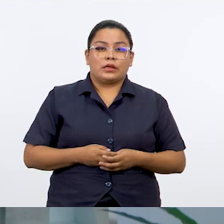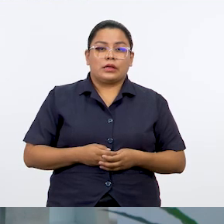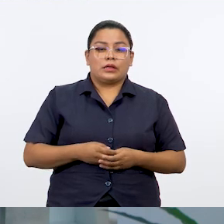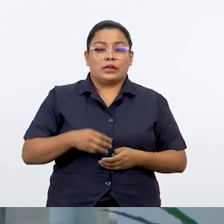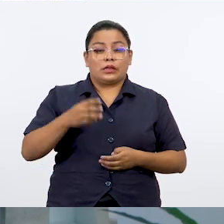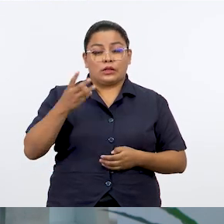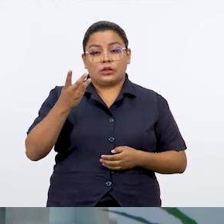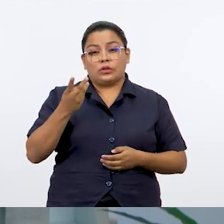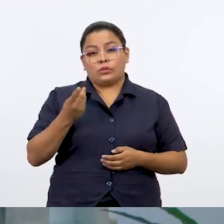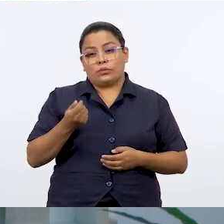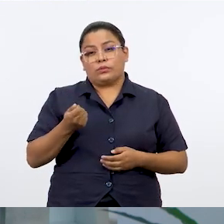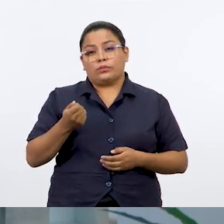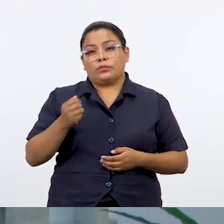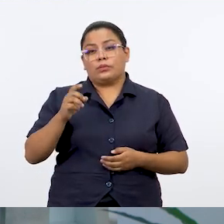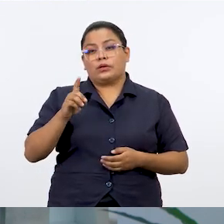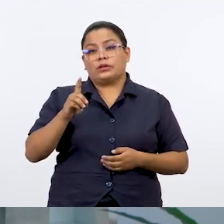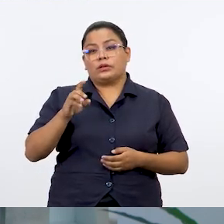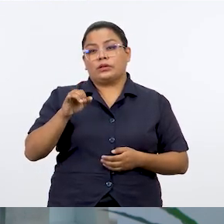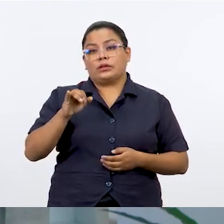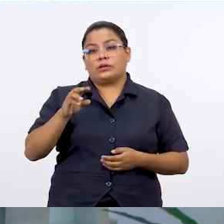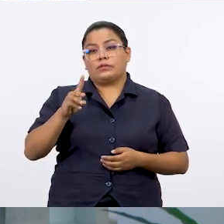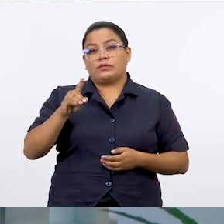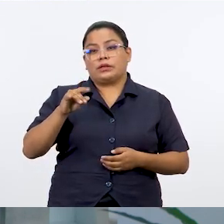sería el dividendo,